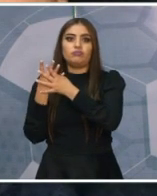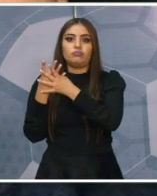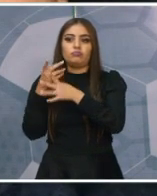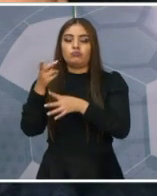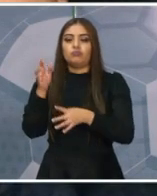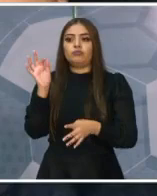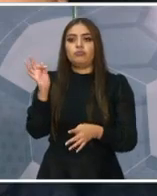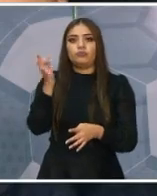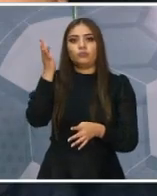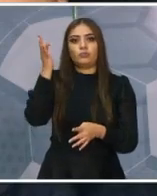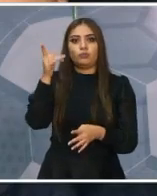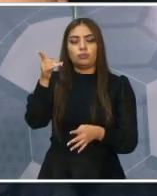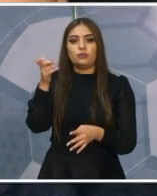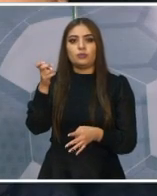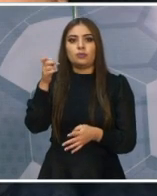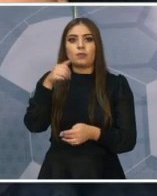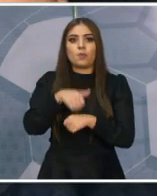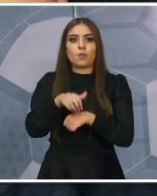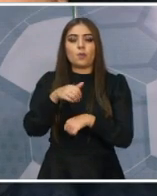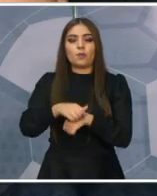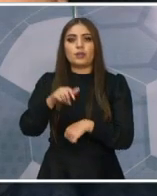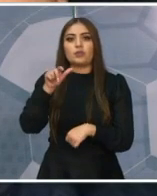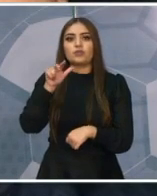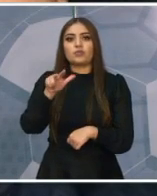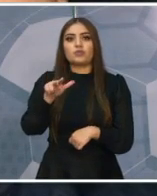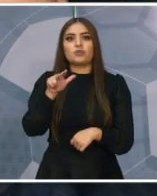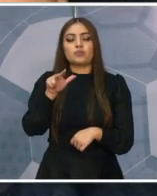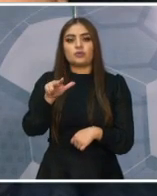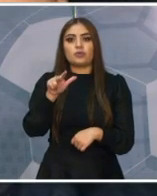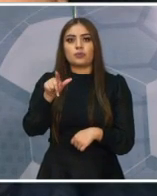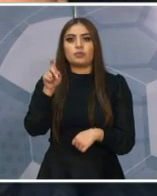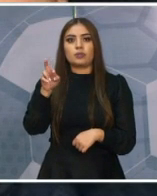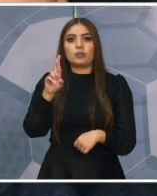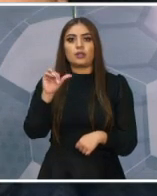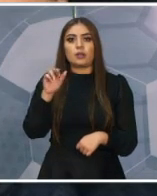Social número 18 de Ramos Arizpe.